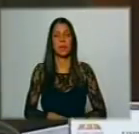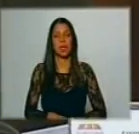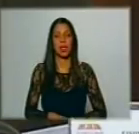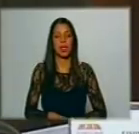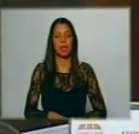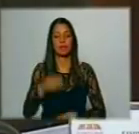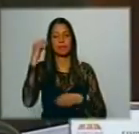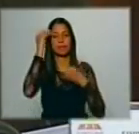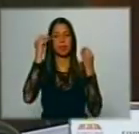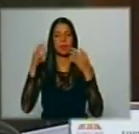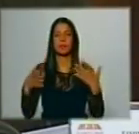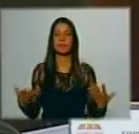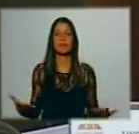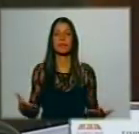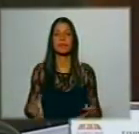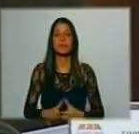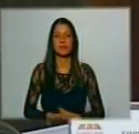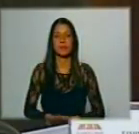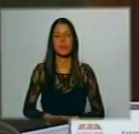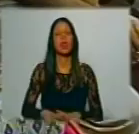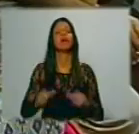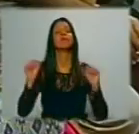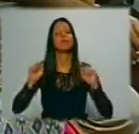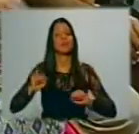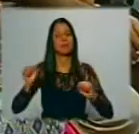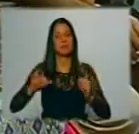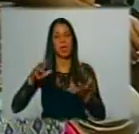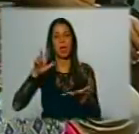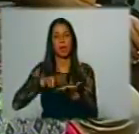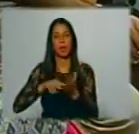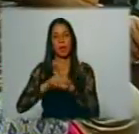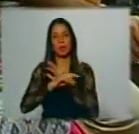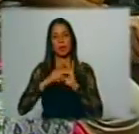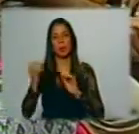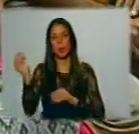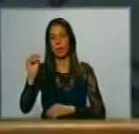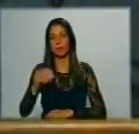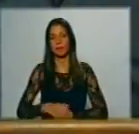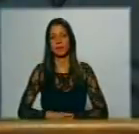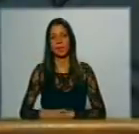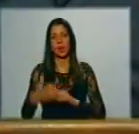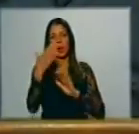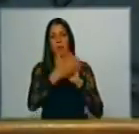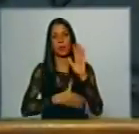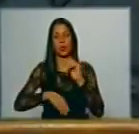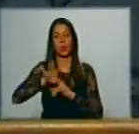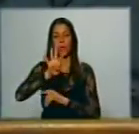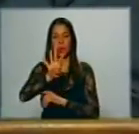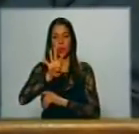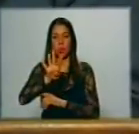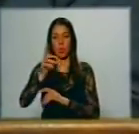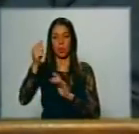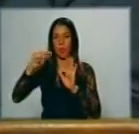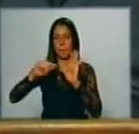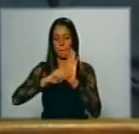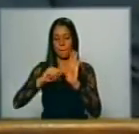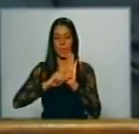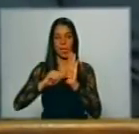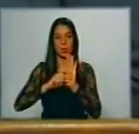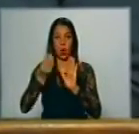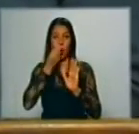En consideración, aprobado. Siguiente artículo. Capítulo 4. Precios de los bienes y